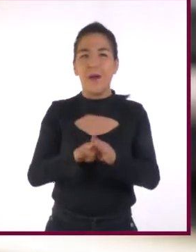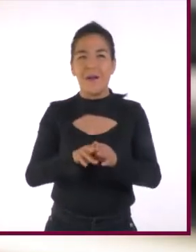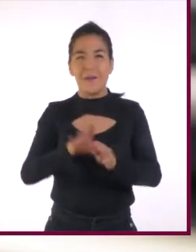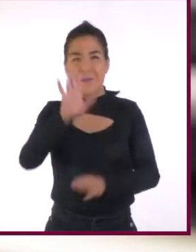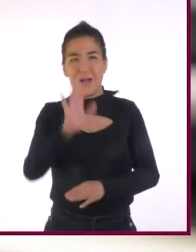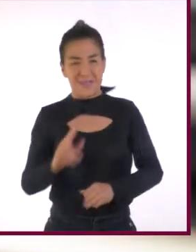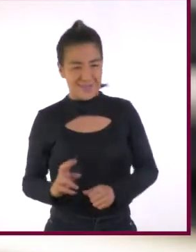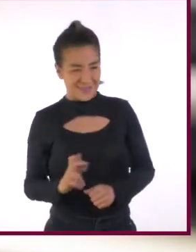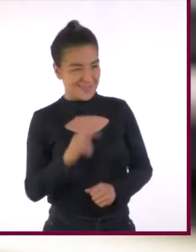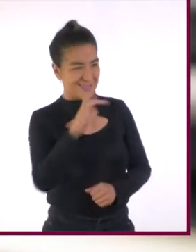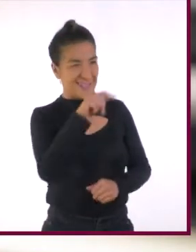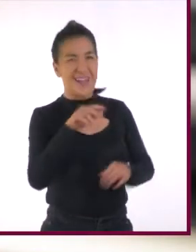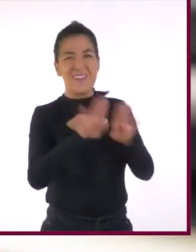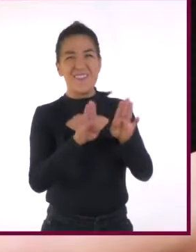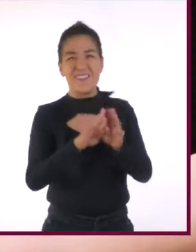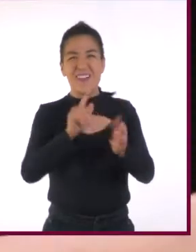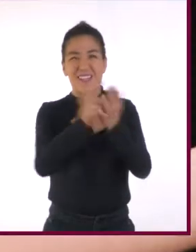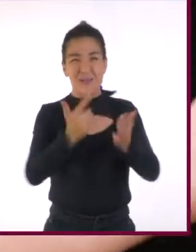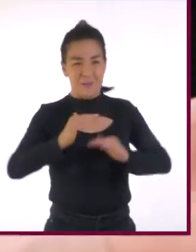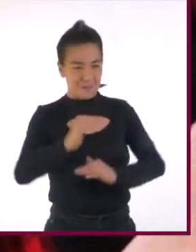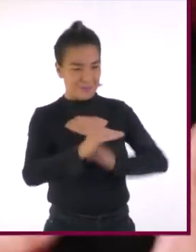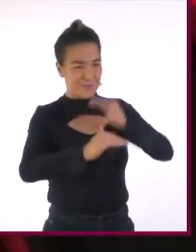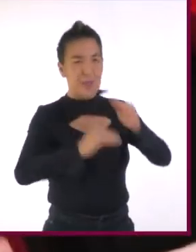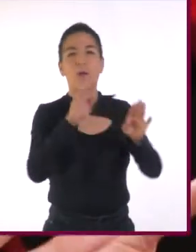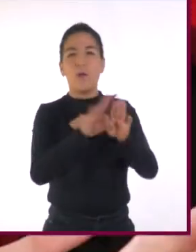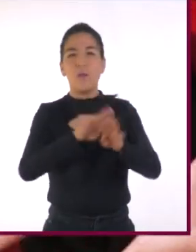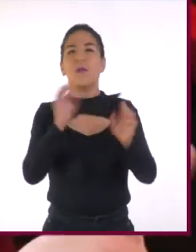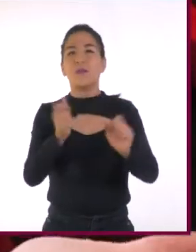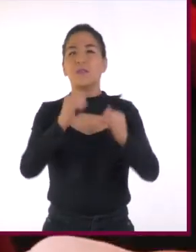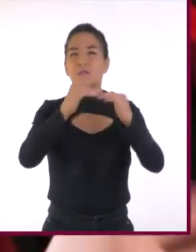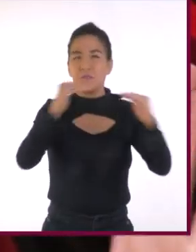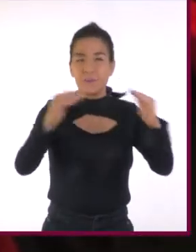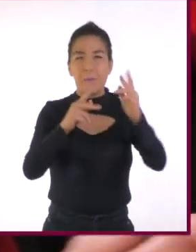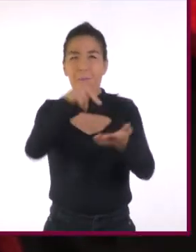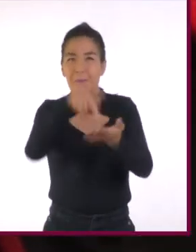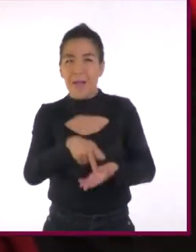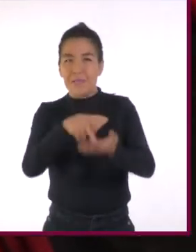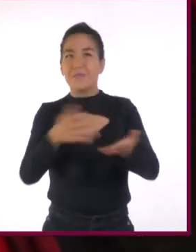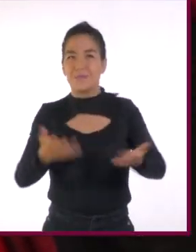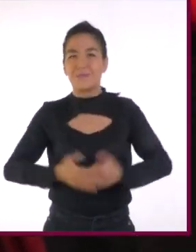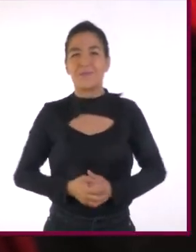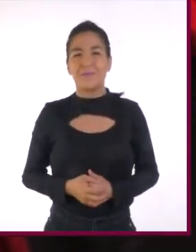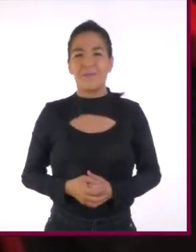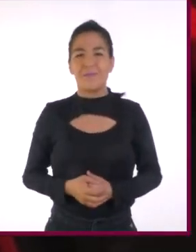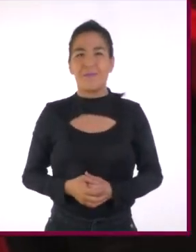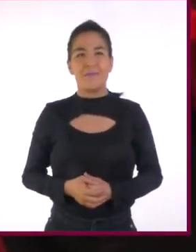si hacemos una escalera de libros? La podemos hacer si hacemos una distribución adecuada de sus masas.